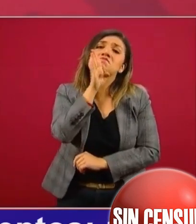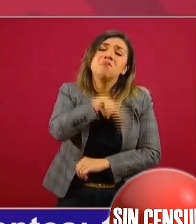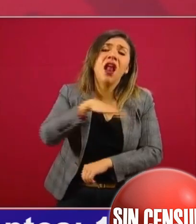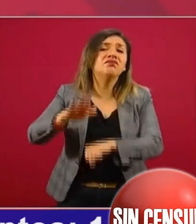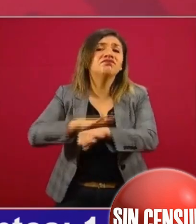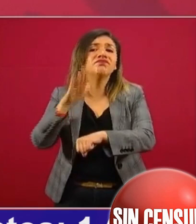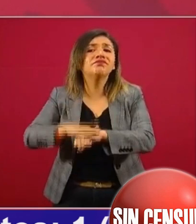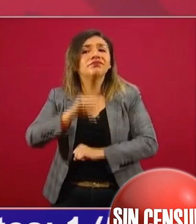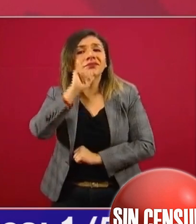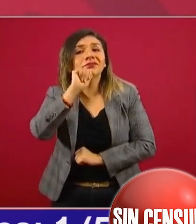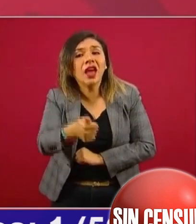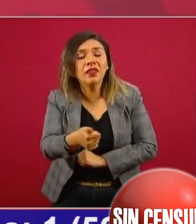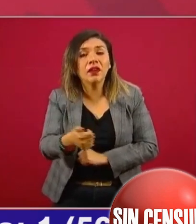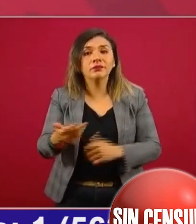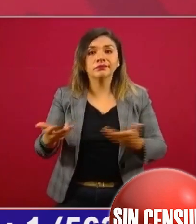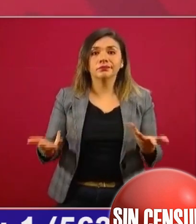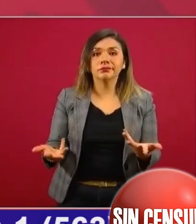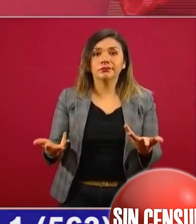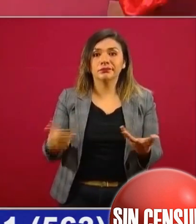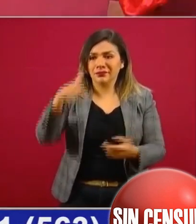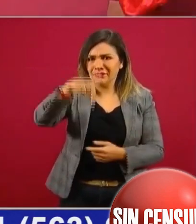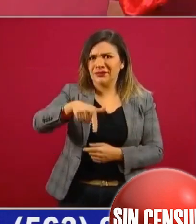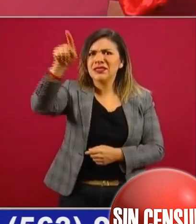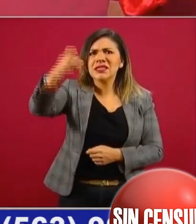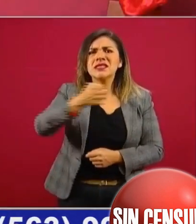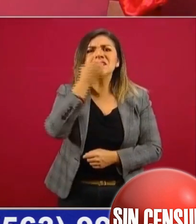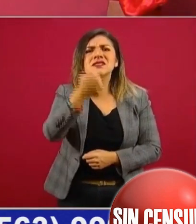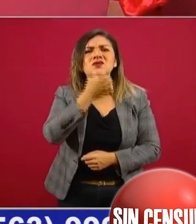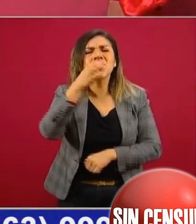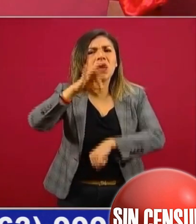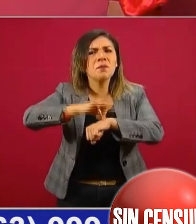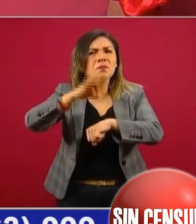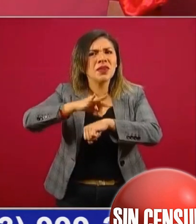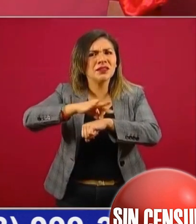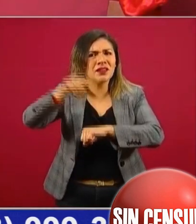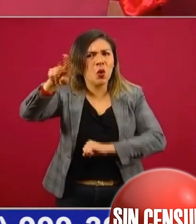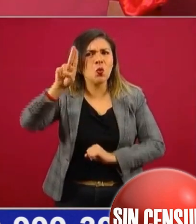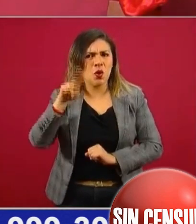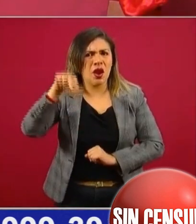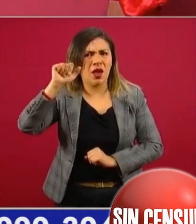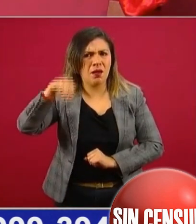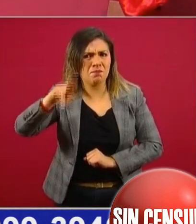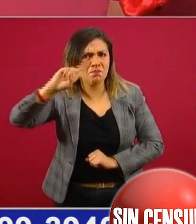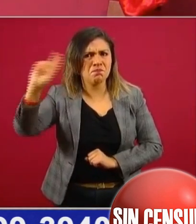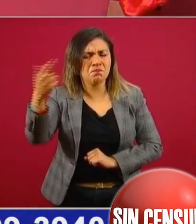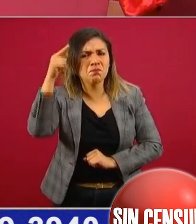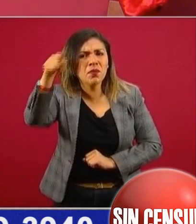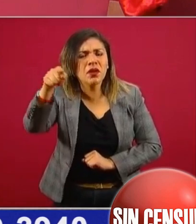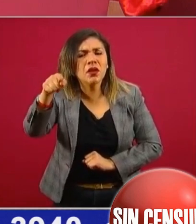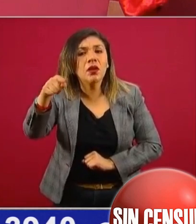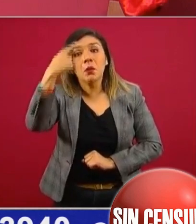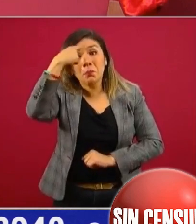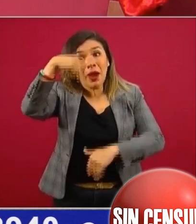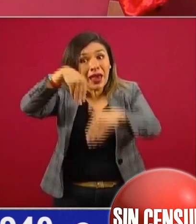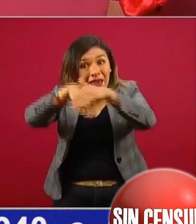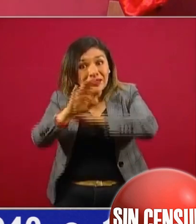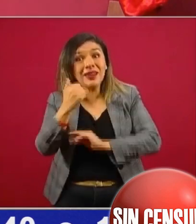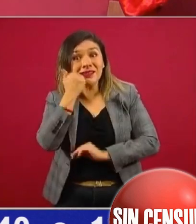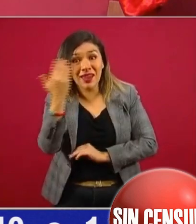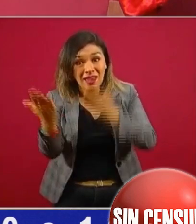Aquí en la Escuela de Medicina de la UNAM para poder